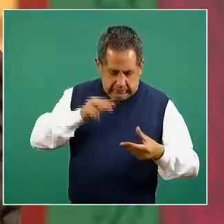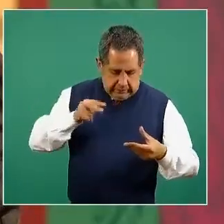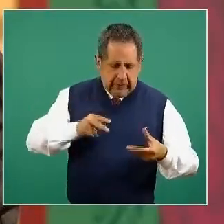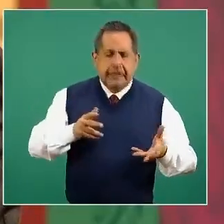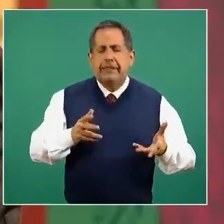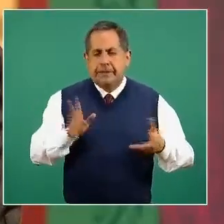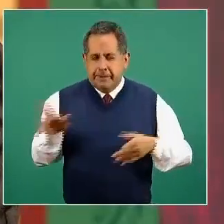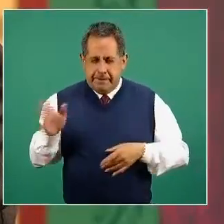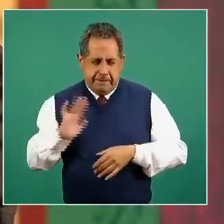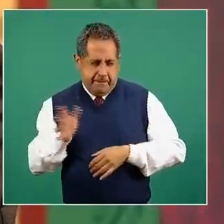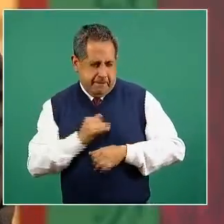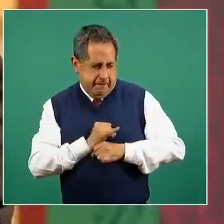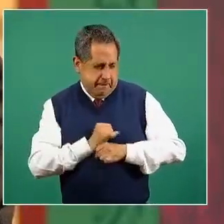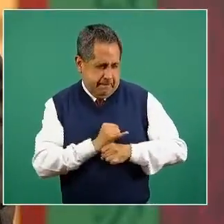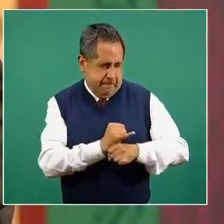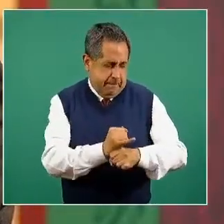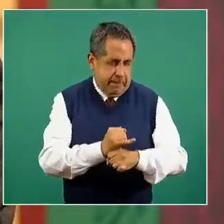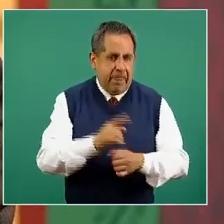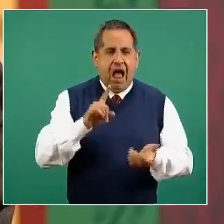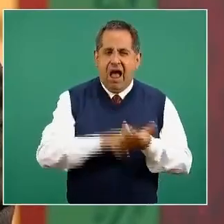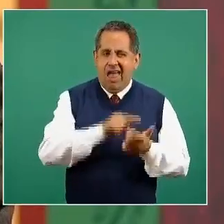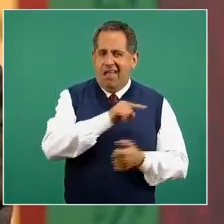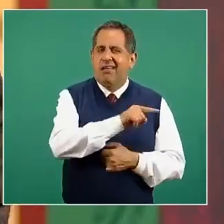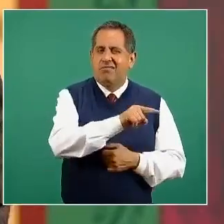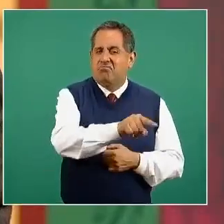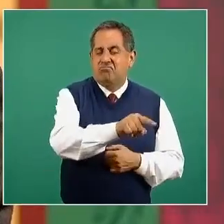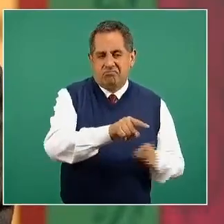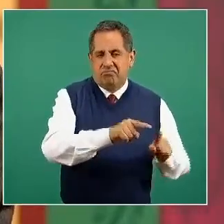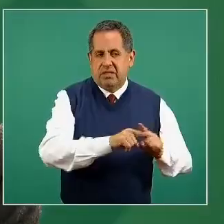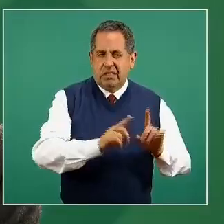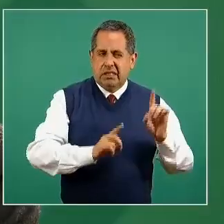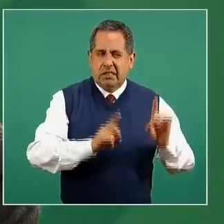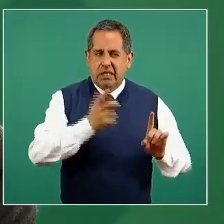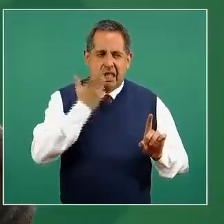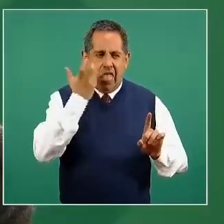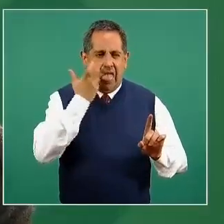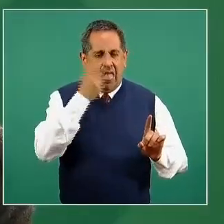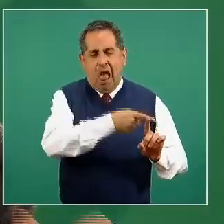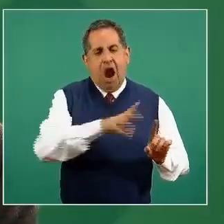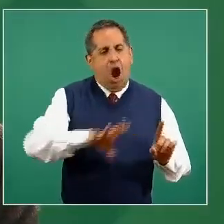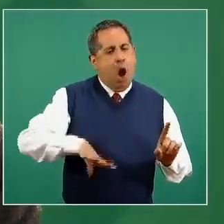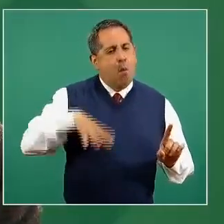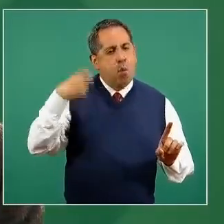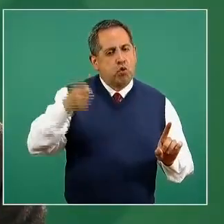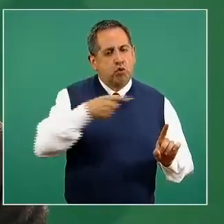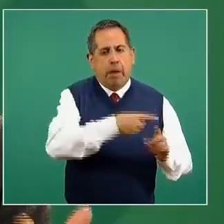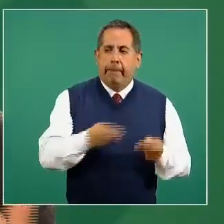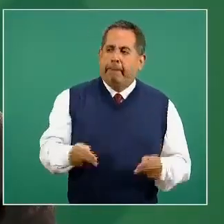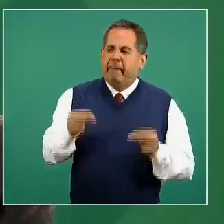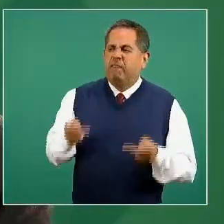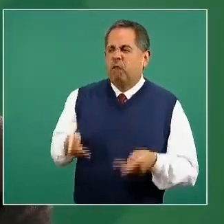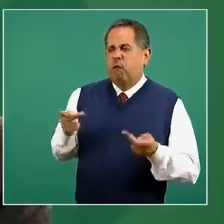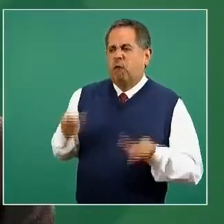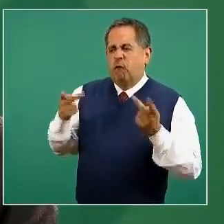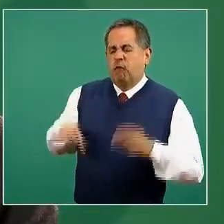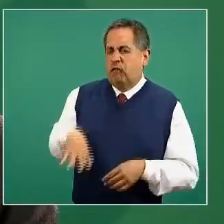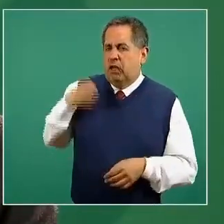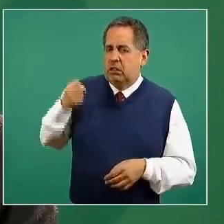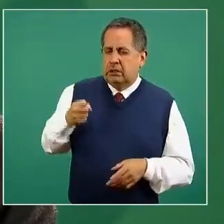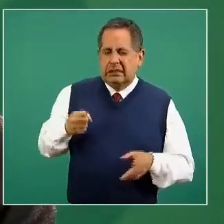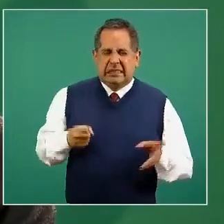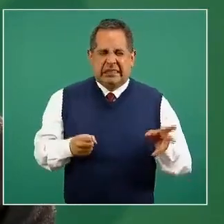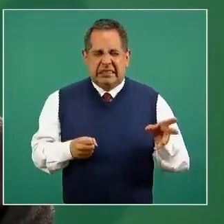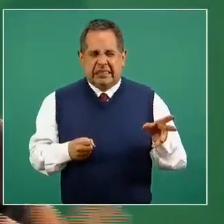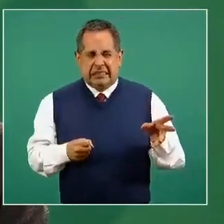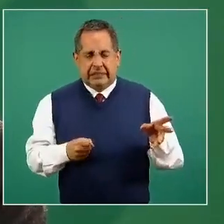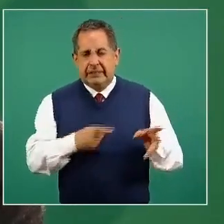que se ha investigado posibles prácticas sospechosas de abusos comerciales. Y no se ha identificado